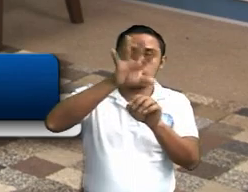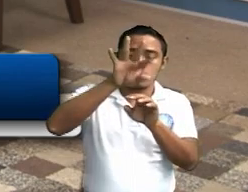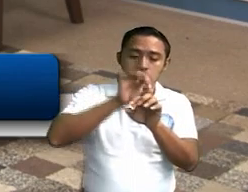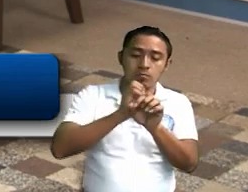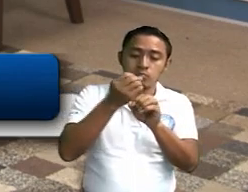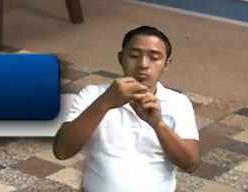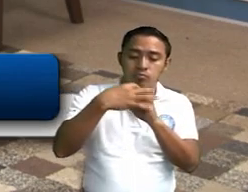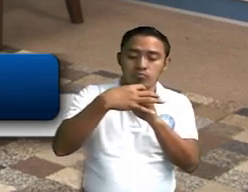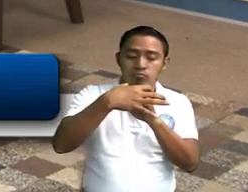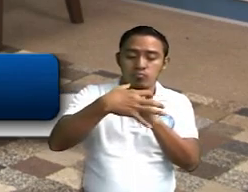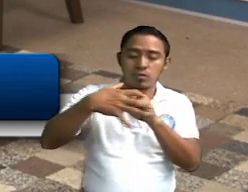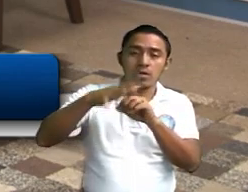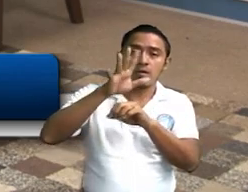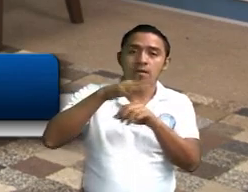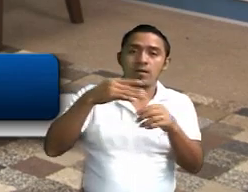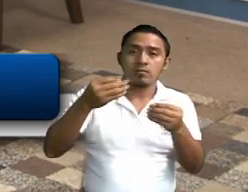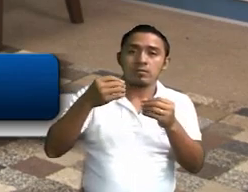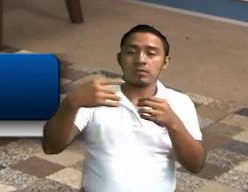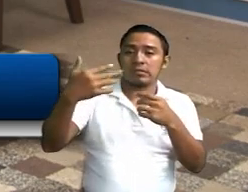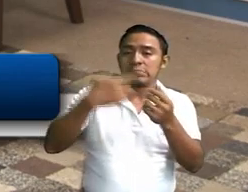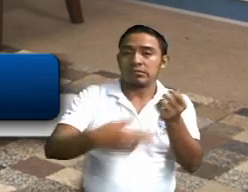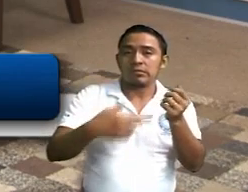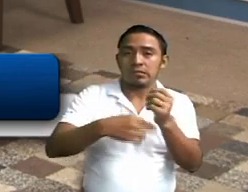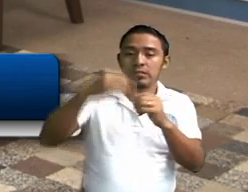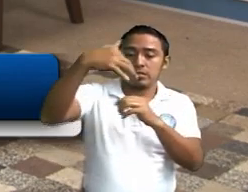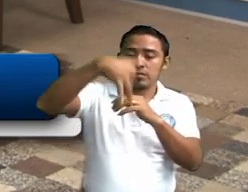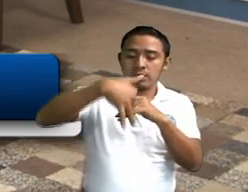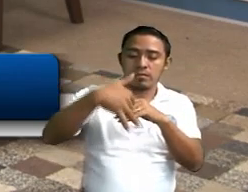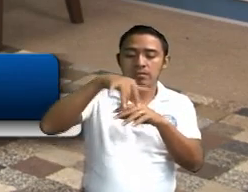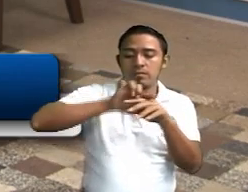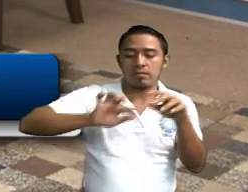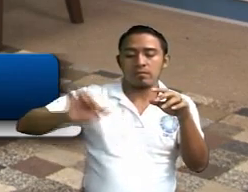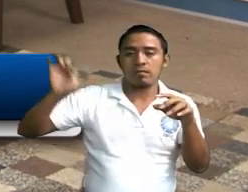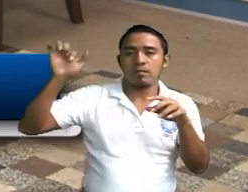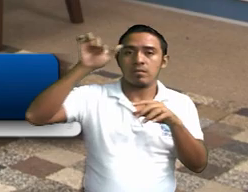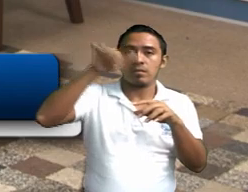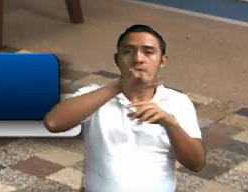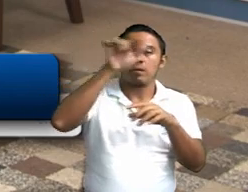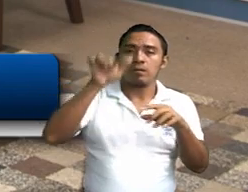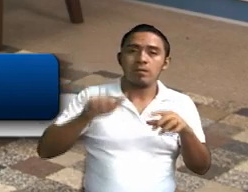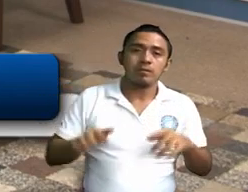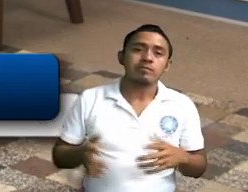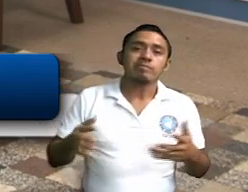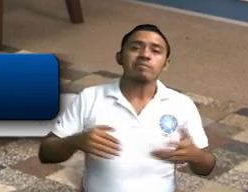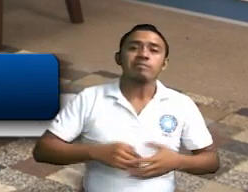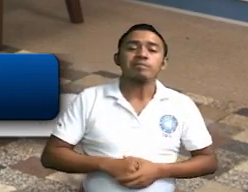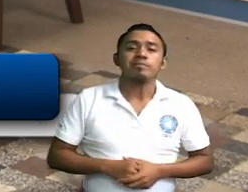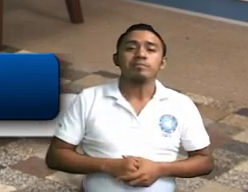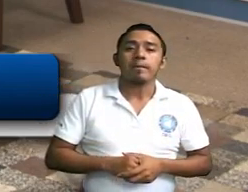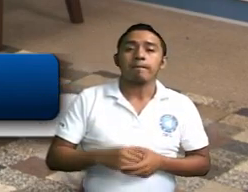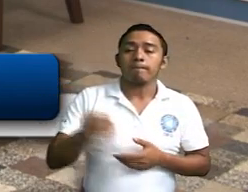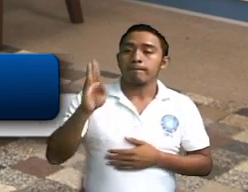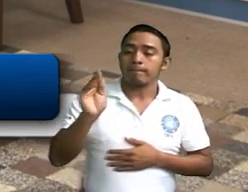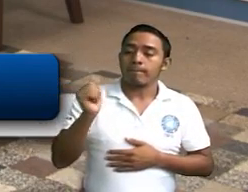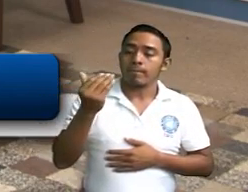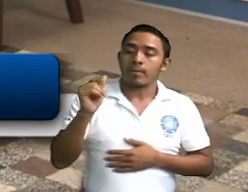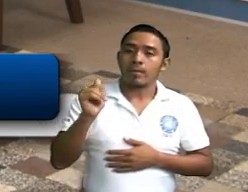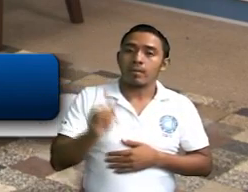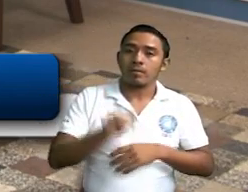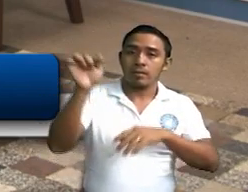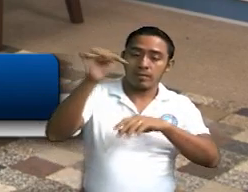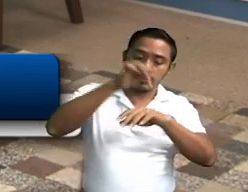vascularizada. Entonces, hay mucha circulación sanguínea ahí por otras razones, ¿verdad? Las bacterias pueden llegar y